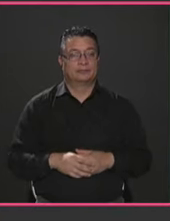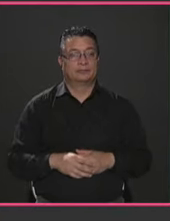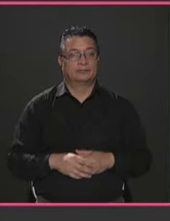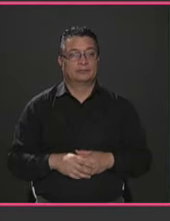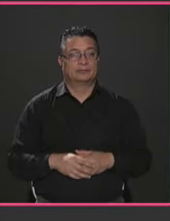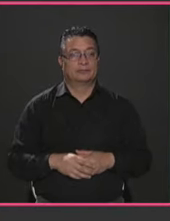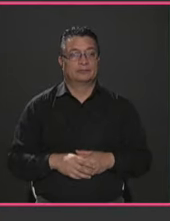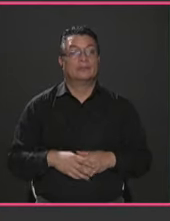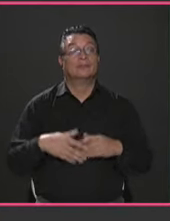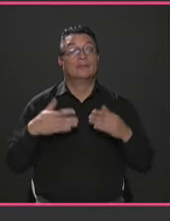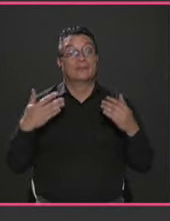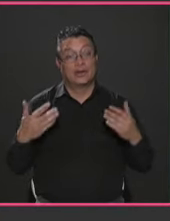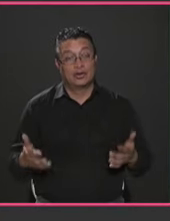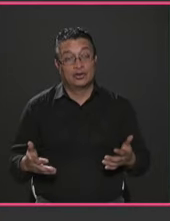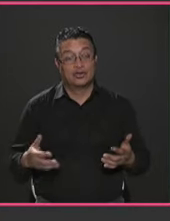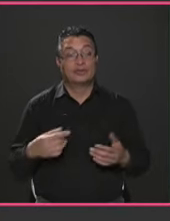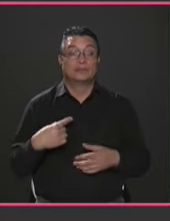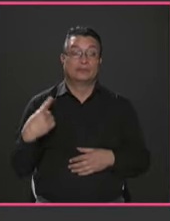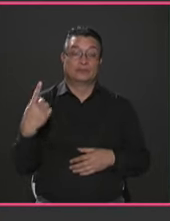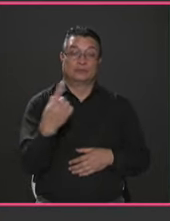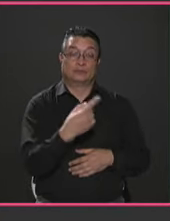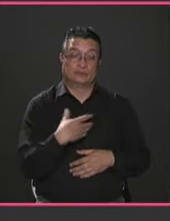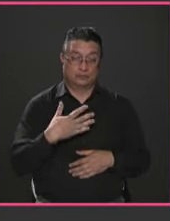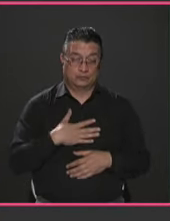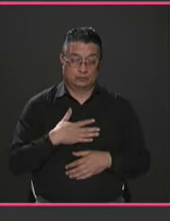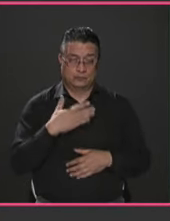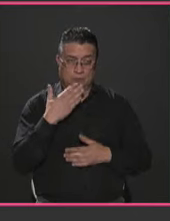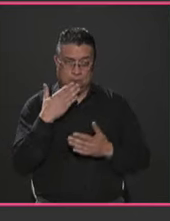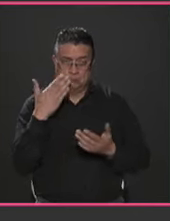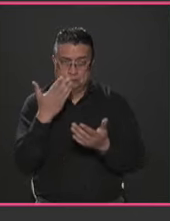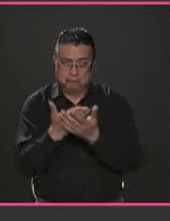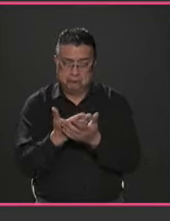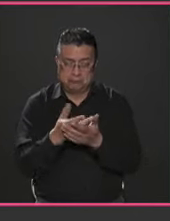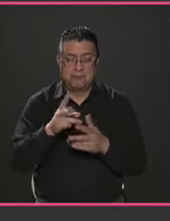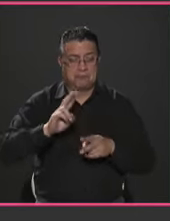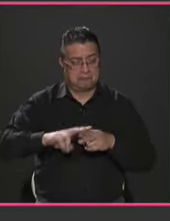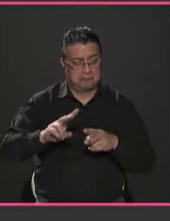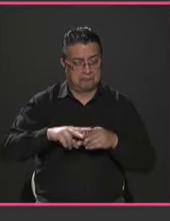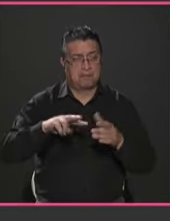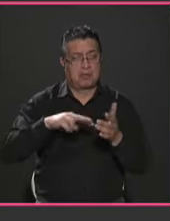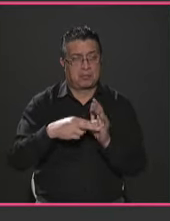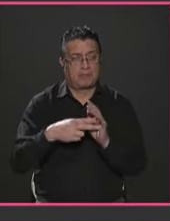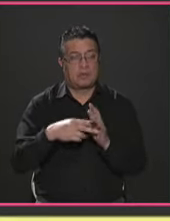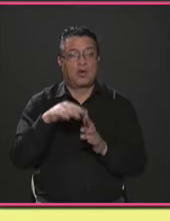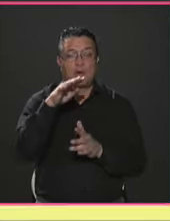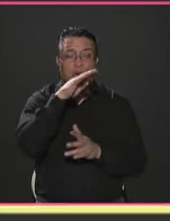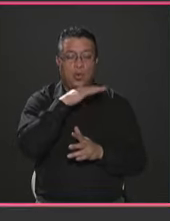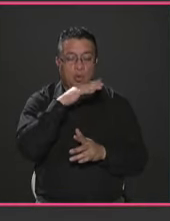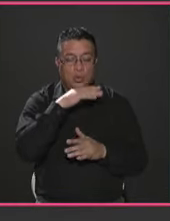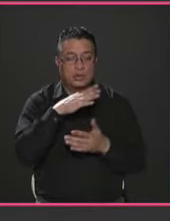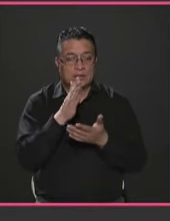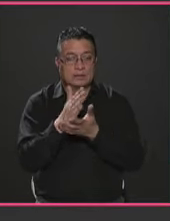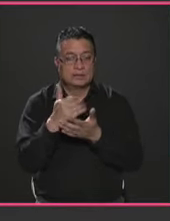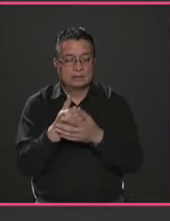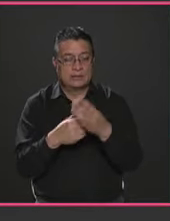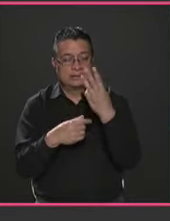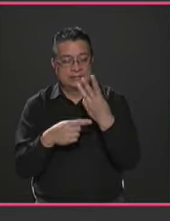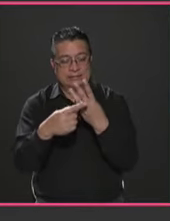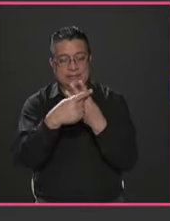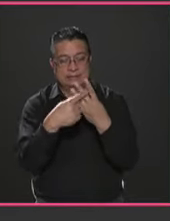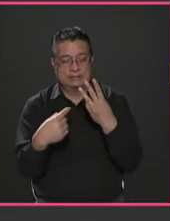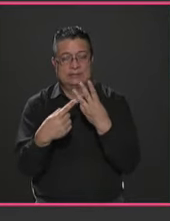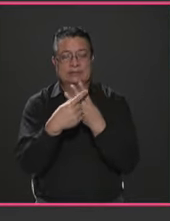materno Entonces nosotros nos nos propusimos a abordar este problema utilizando una estrategia de tríos en